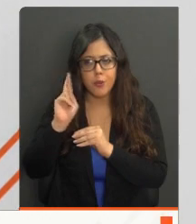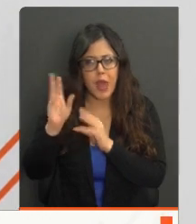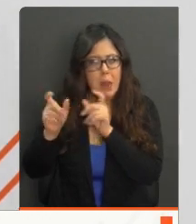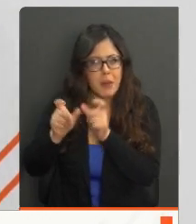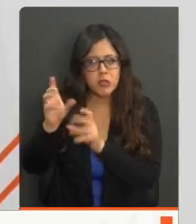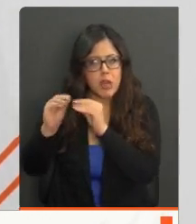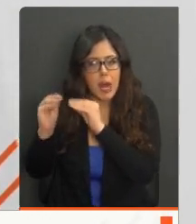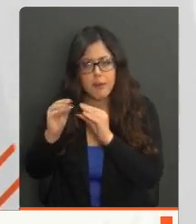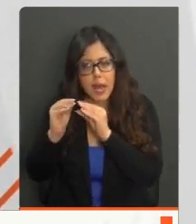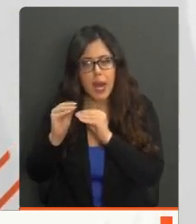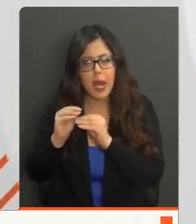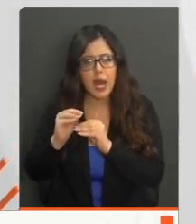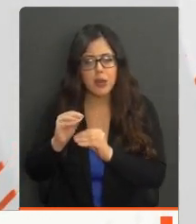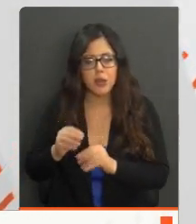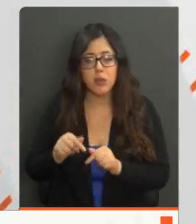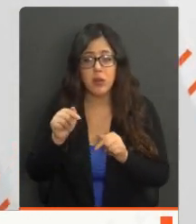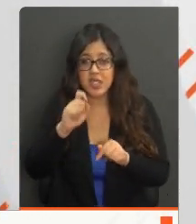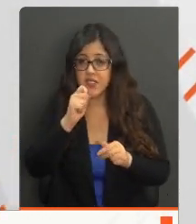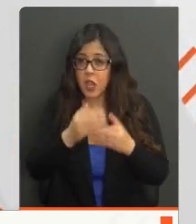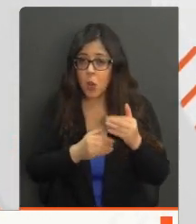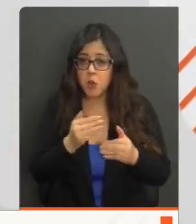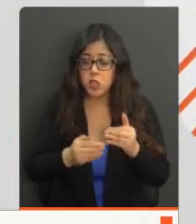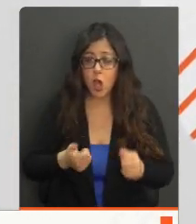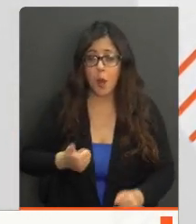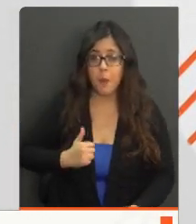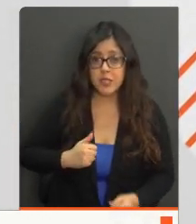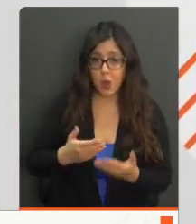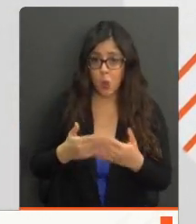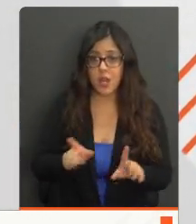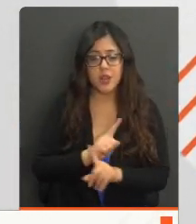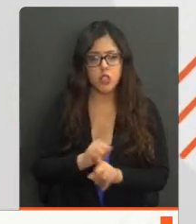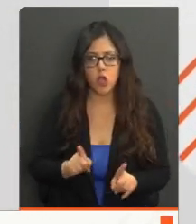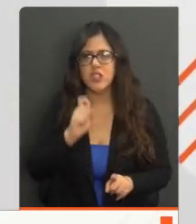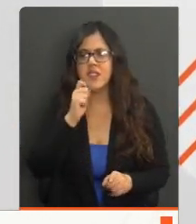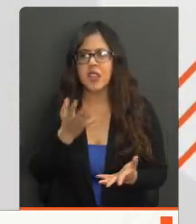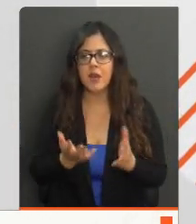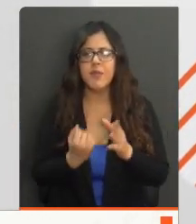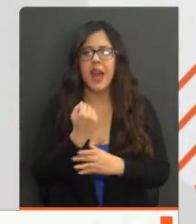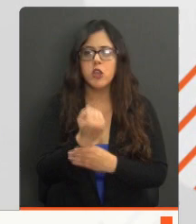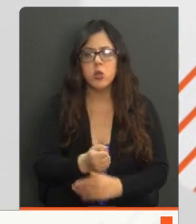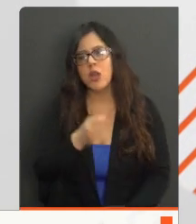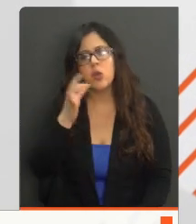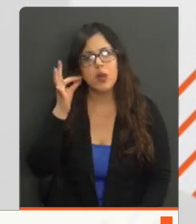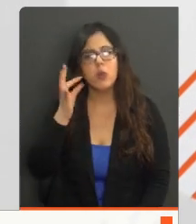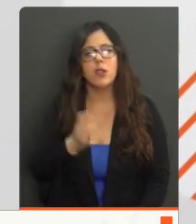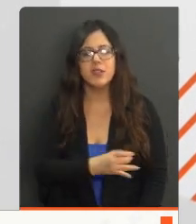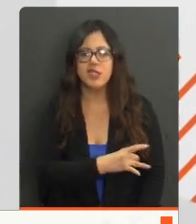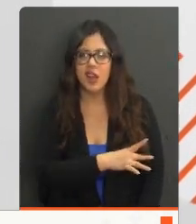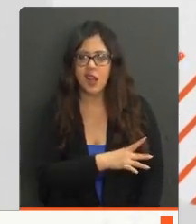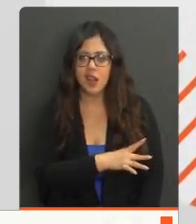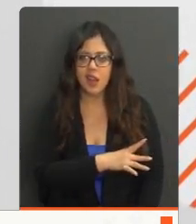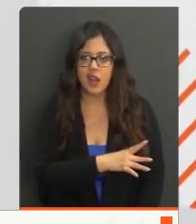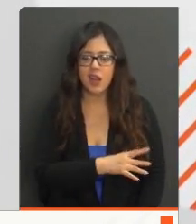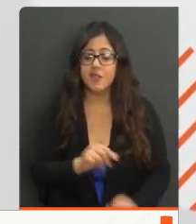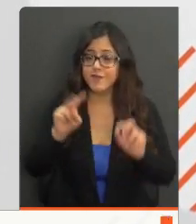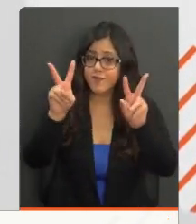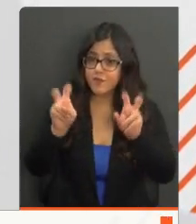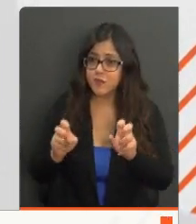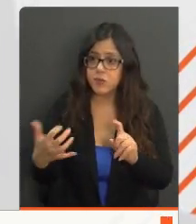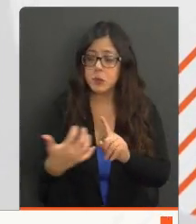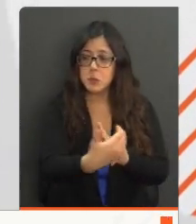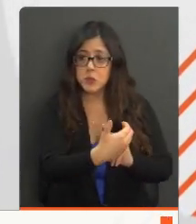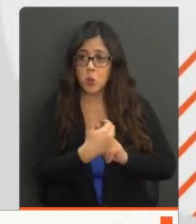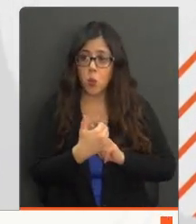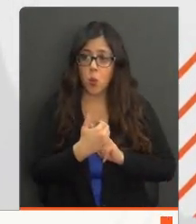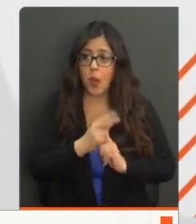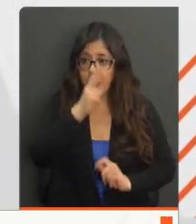no se trata de un procedimiento policial cualquiera es el rescate de una mujer chilena que presuntamente estuvo secuestrada